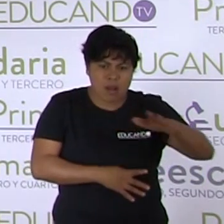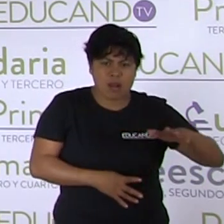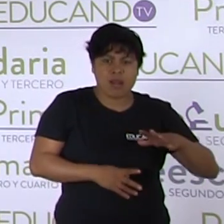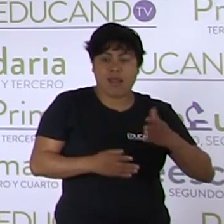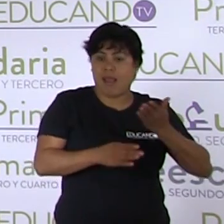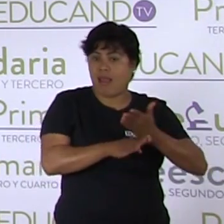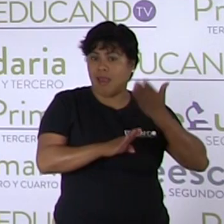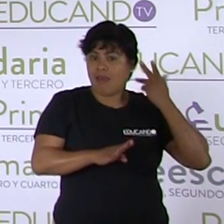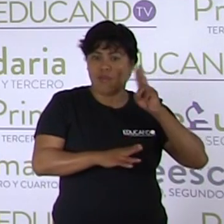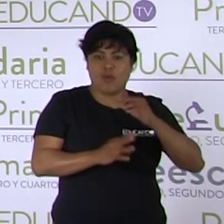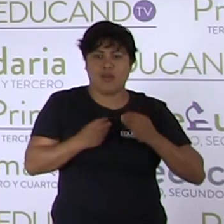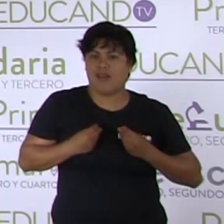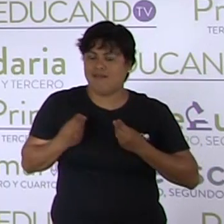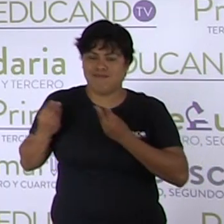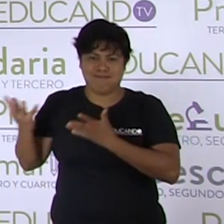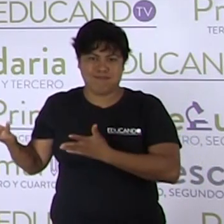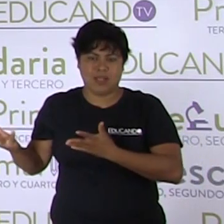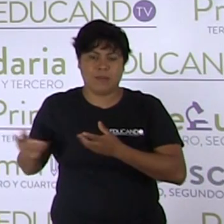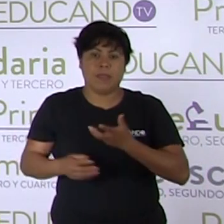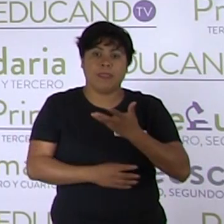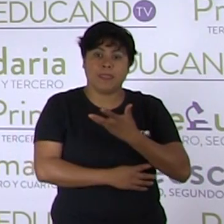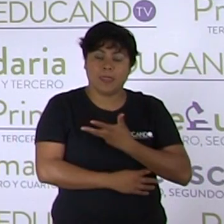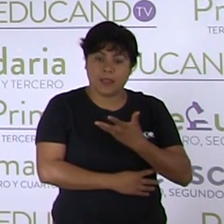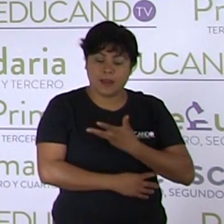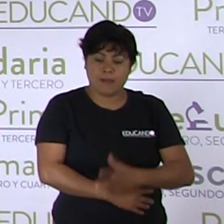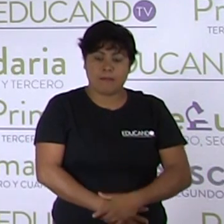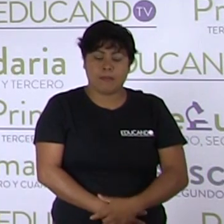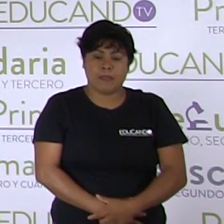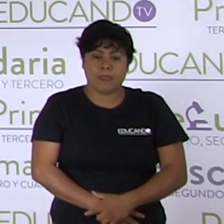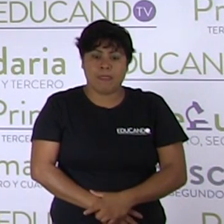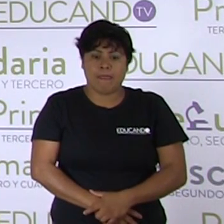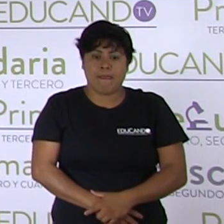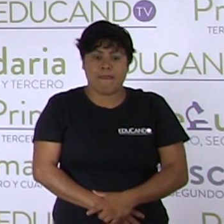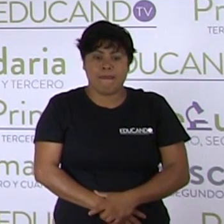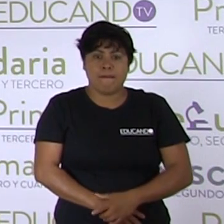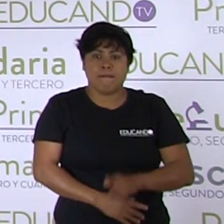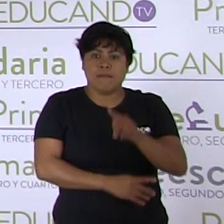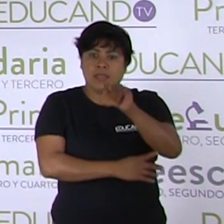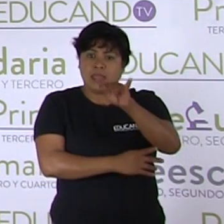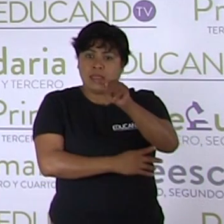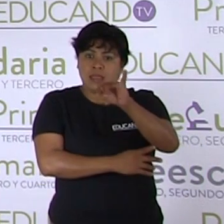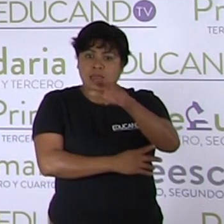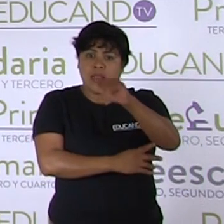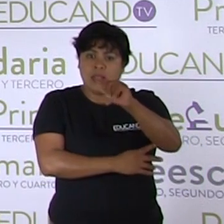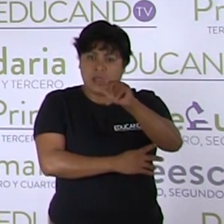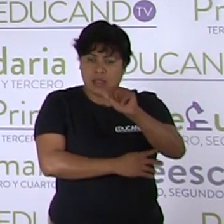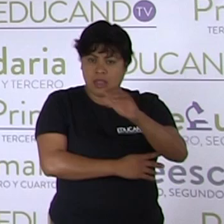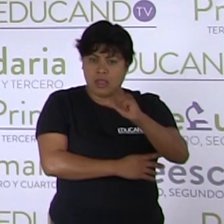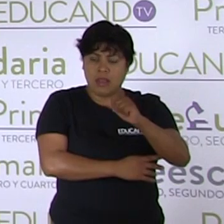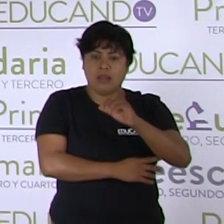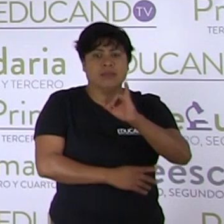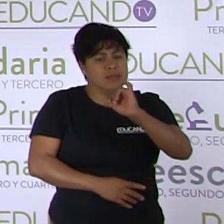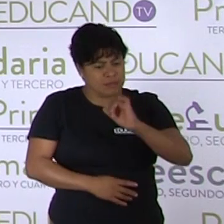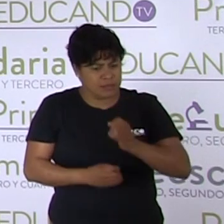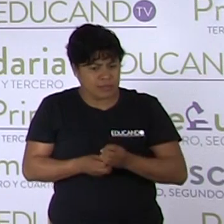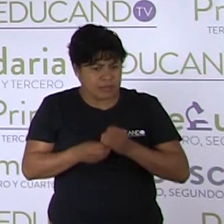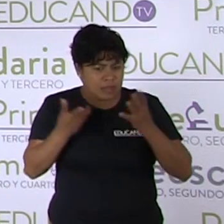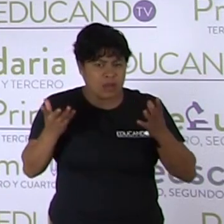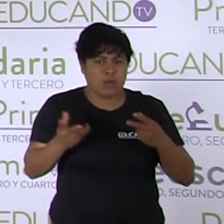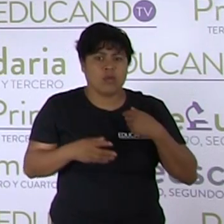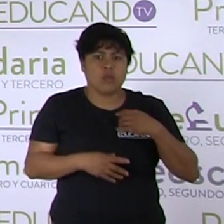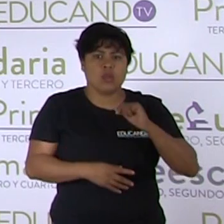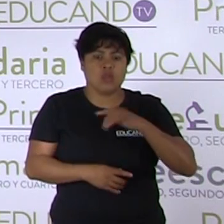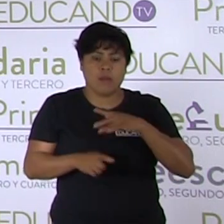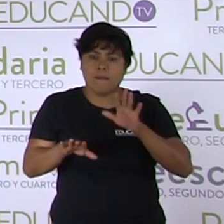negado. Tiene el Titicaca, por supuesto, que el